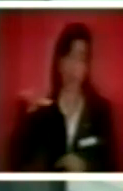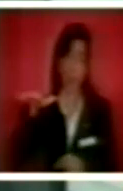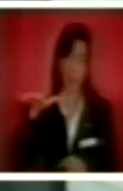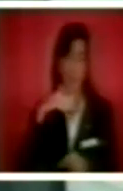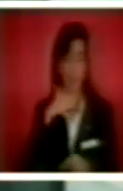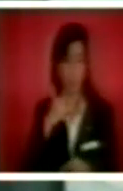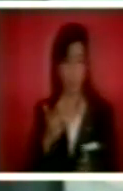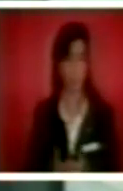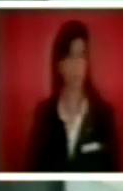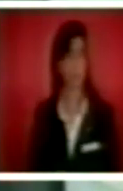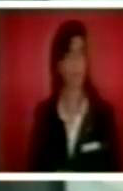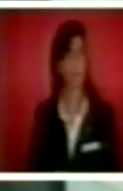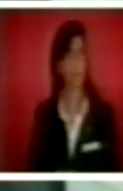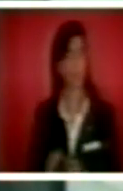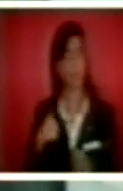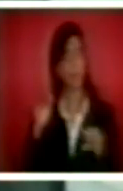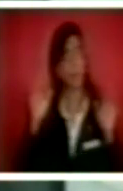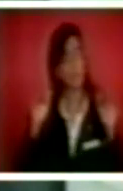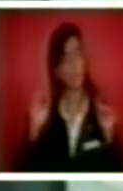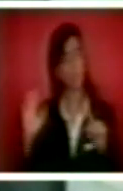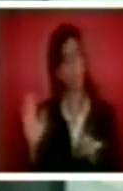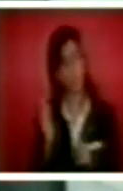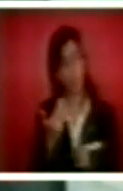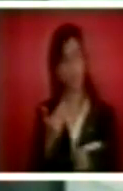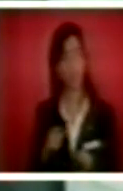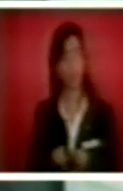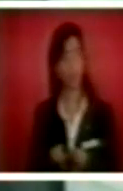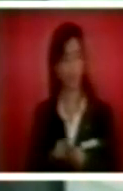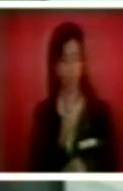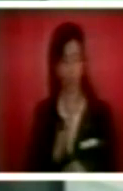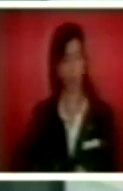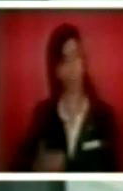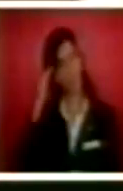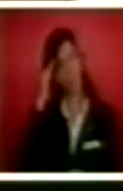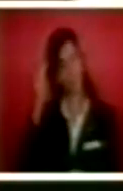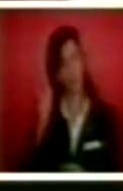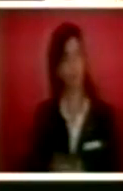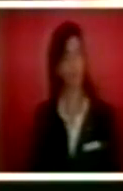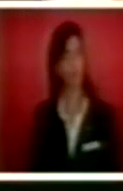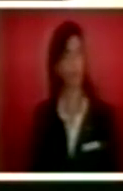Me despido de ustedes como gobernador de la provincia.